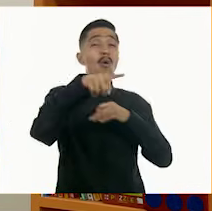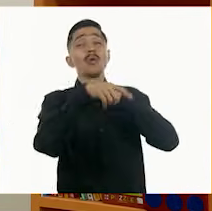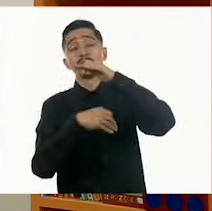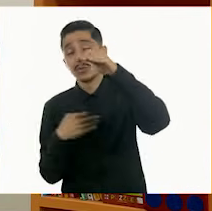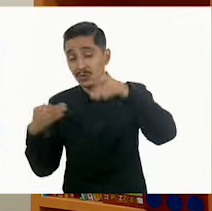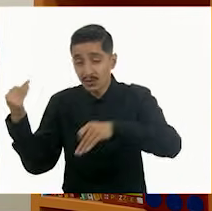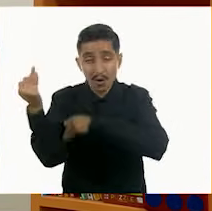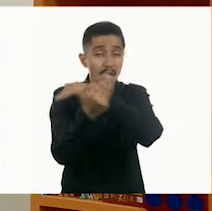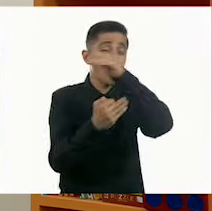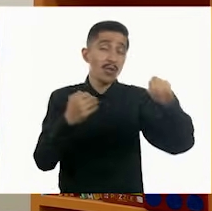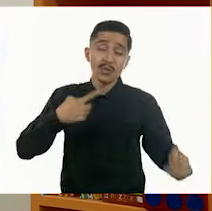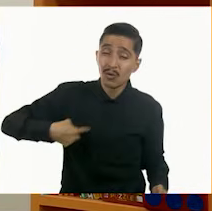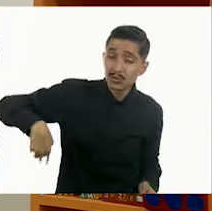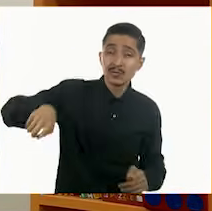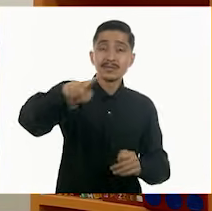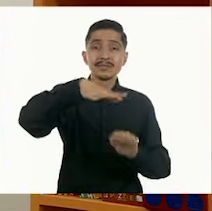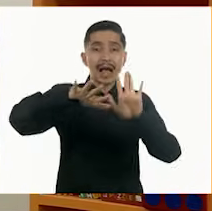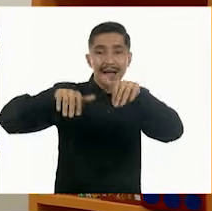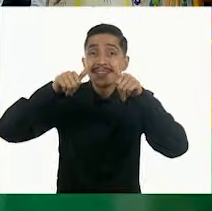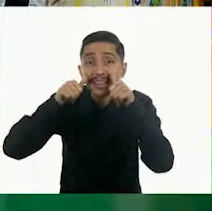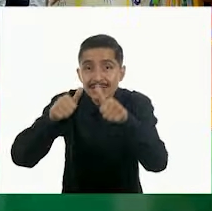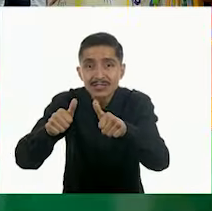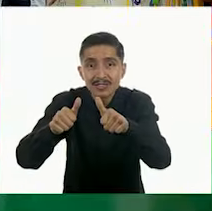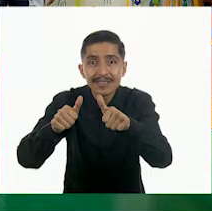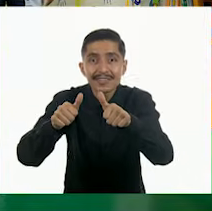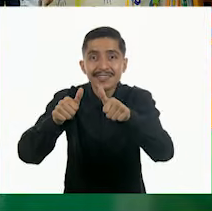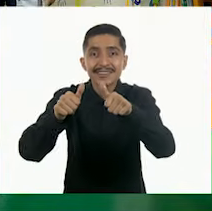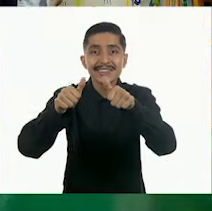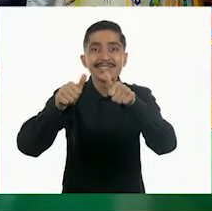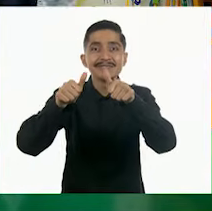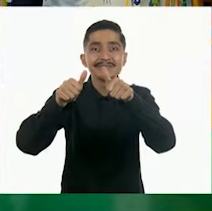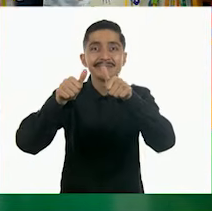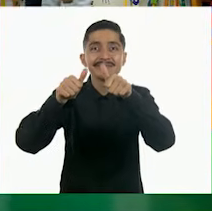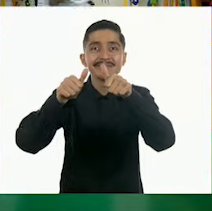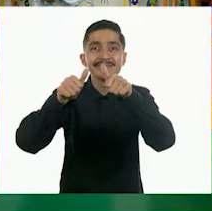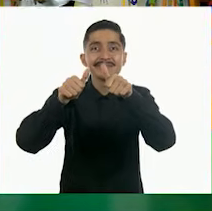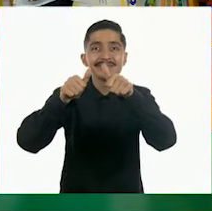todos, pongan atención. Pongan atención.